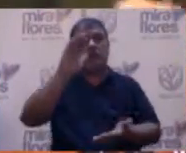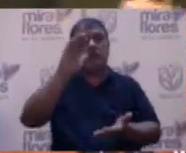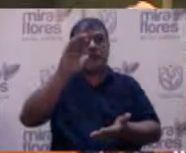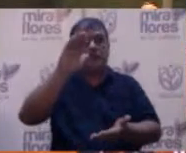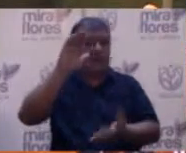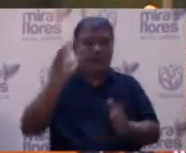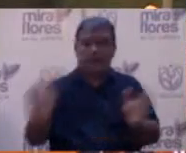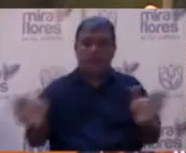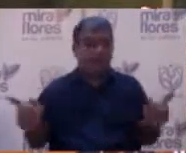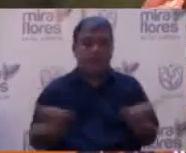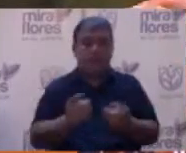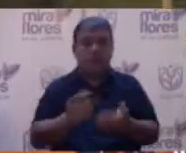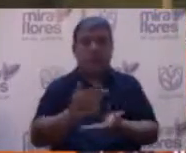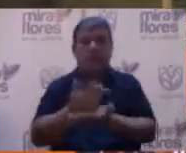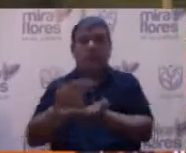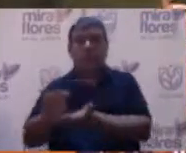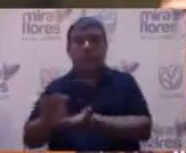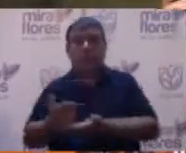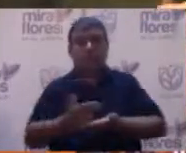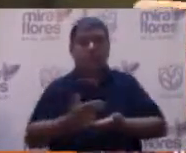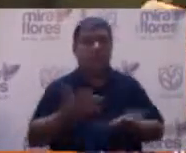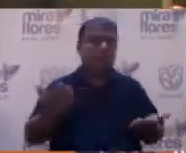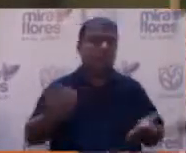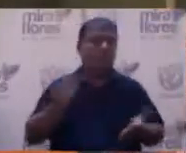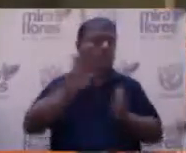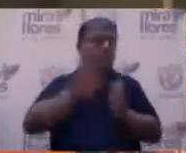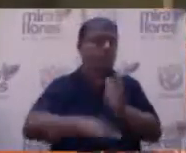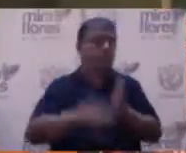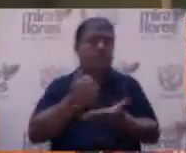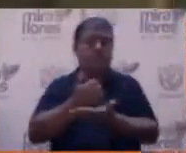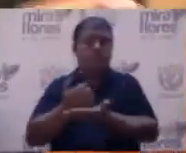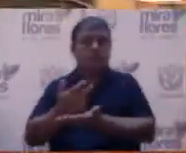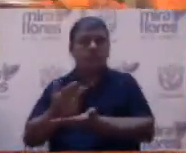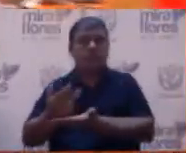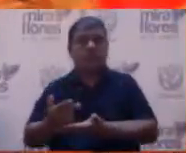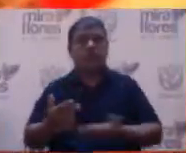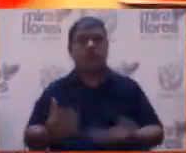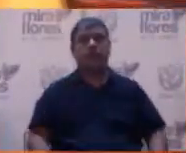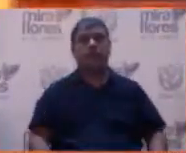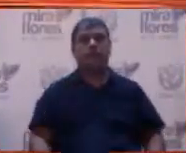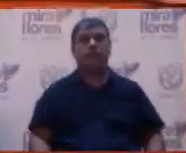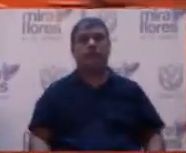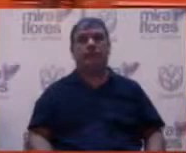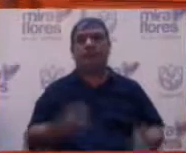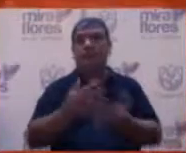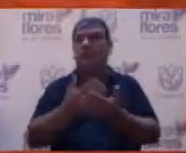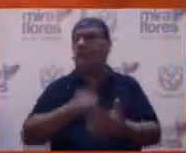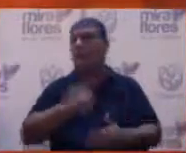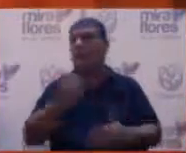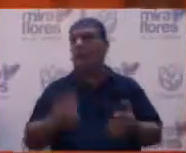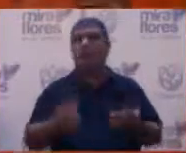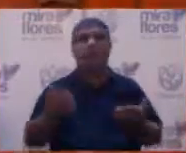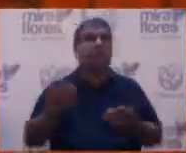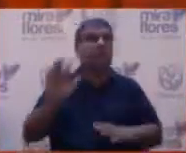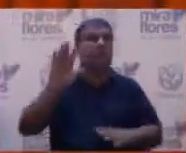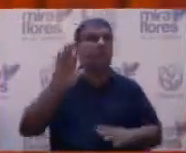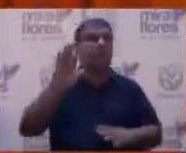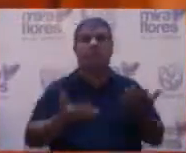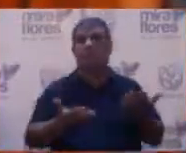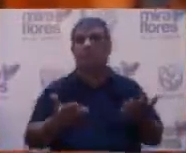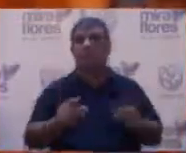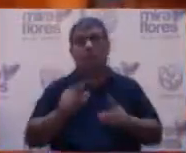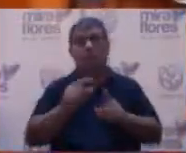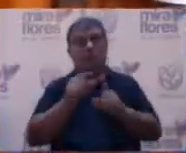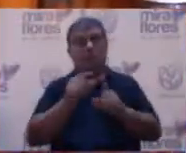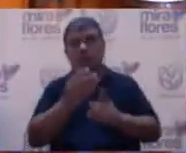espacios de cobranza, eso es lo que quería aclarar, gracias. Muy bien, ¿alguna otra intervención? Ofrezco el uso